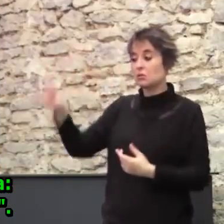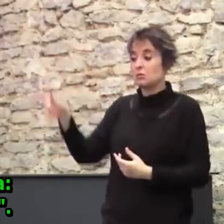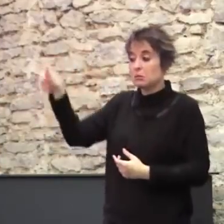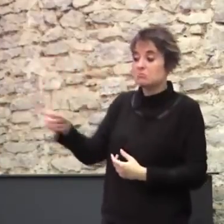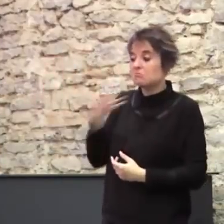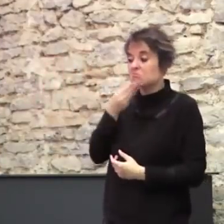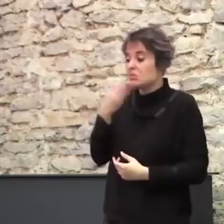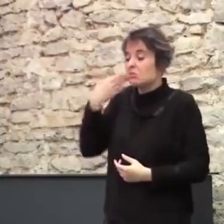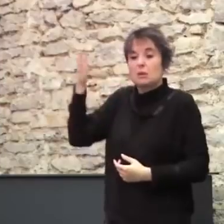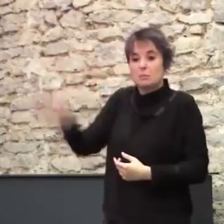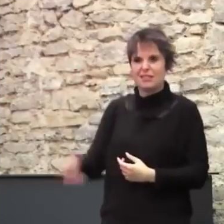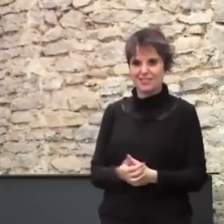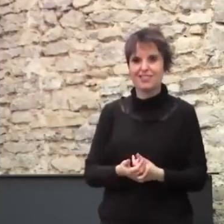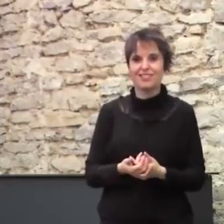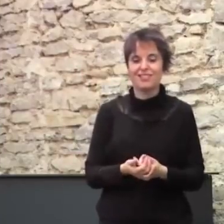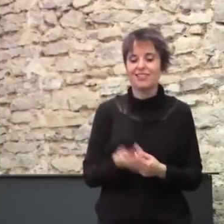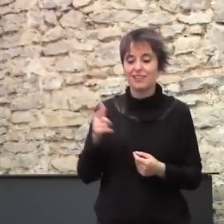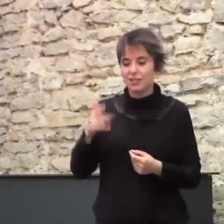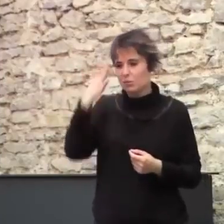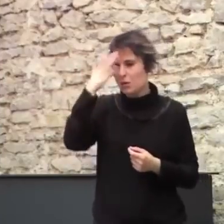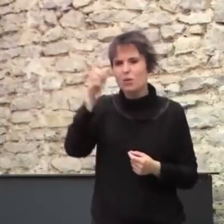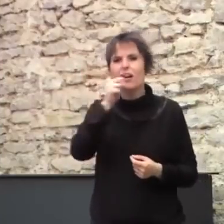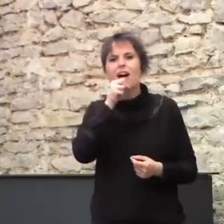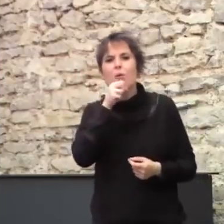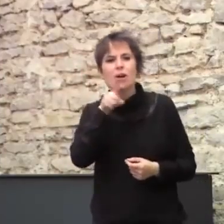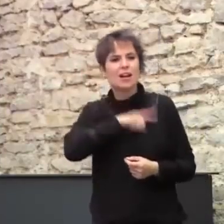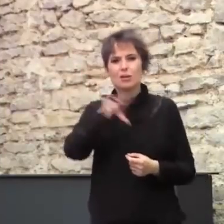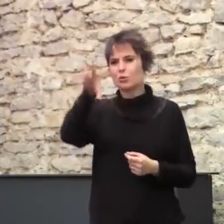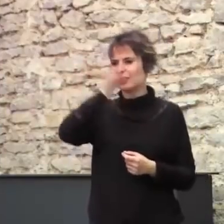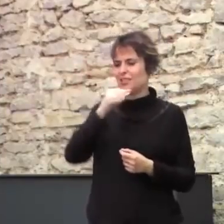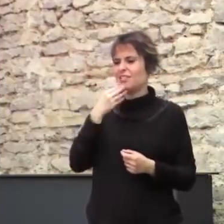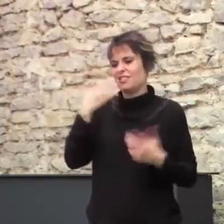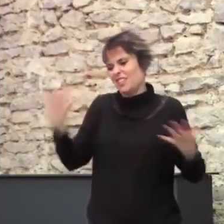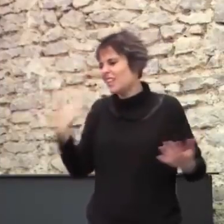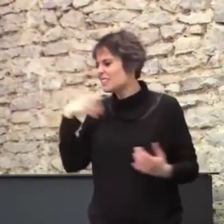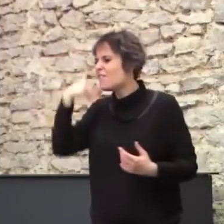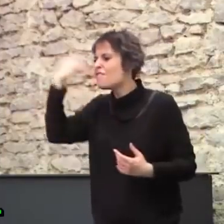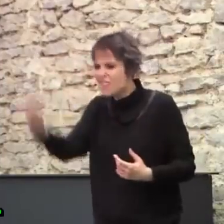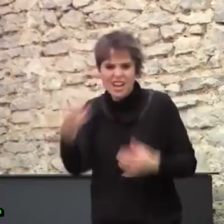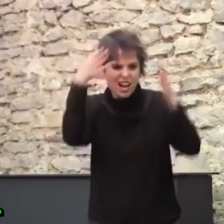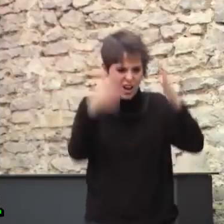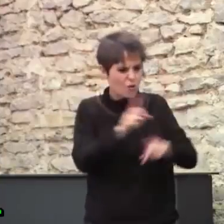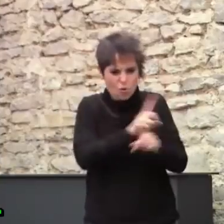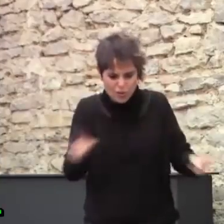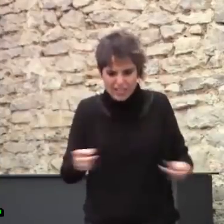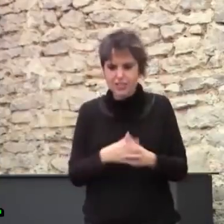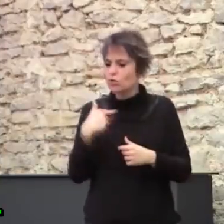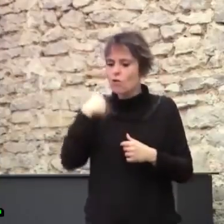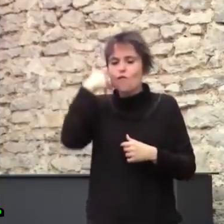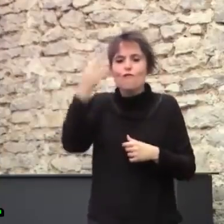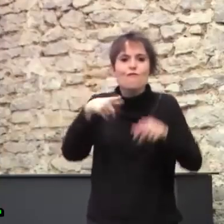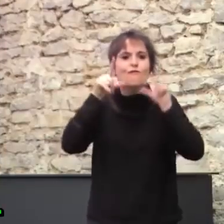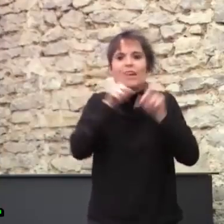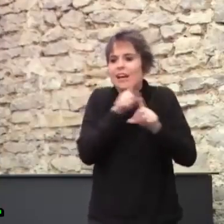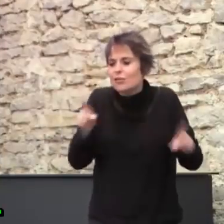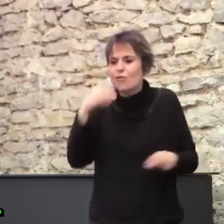pero me apetece, ¿no? Y era bien complicado, yo me acuerdo que mi abuela no entendía, ¿no? Mi abuela me decía, hija, si fea no eres. No soy fea,